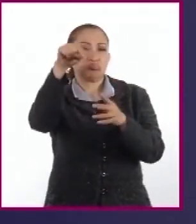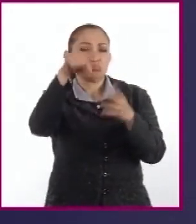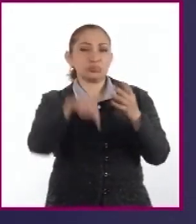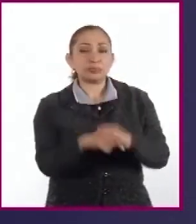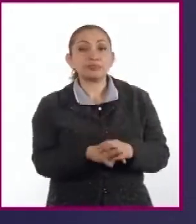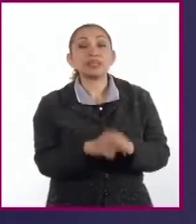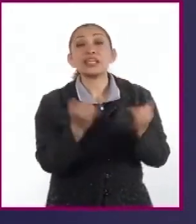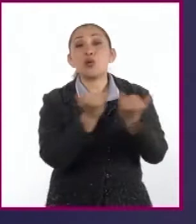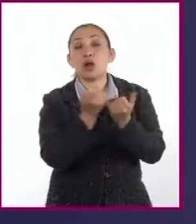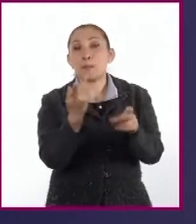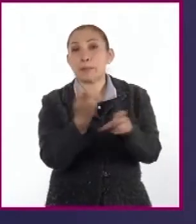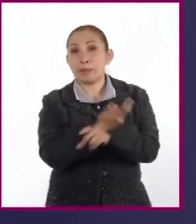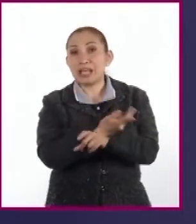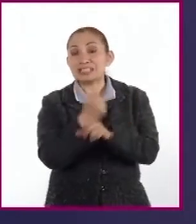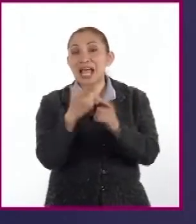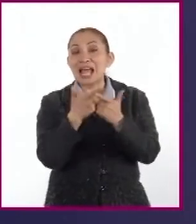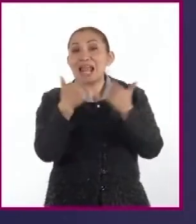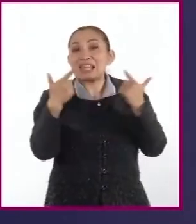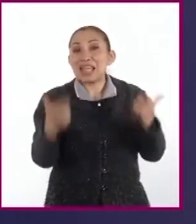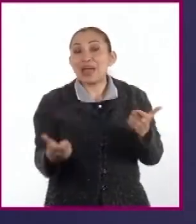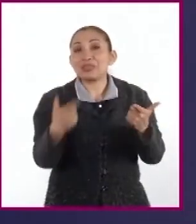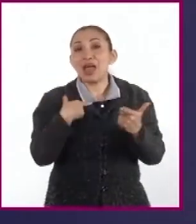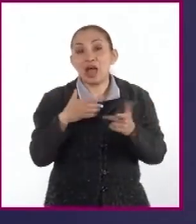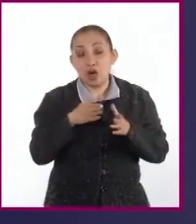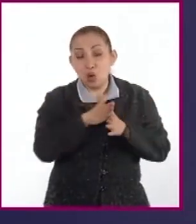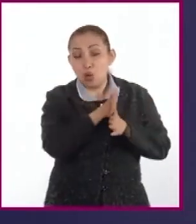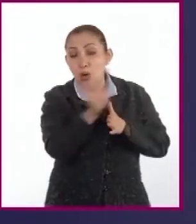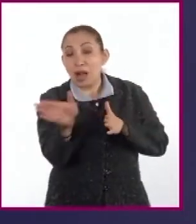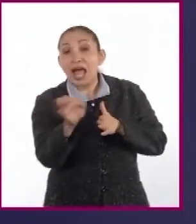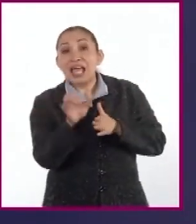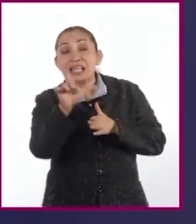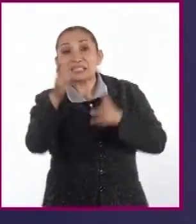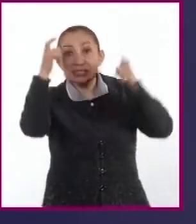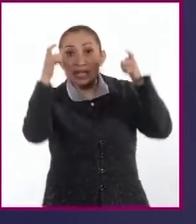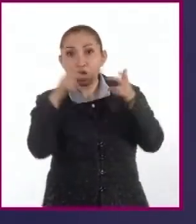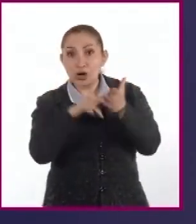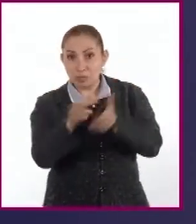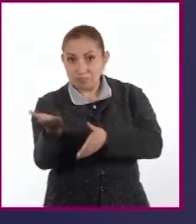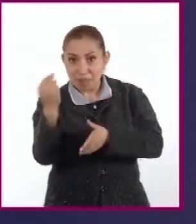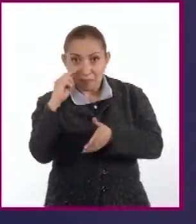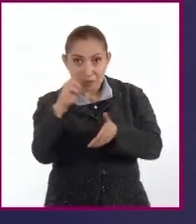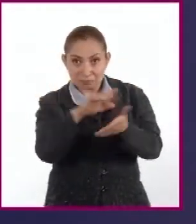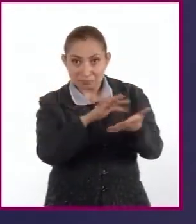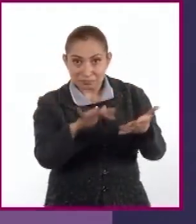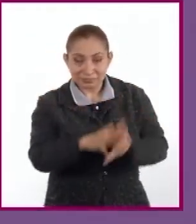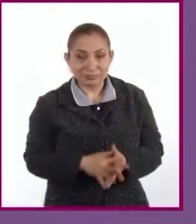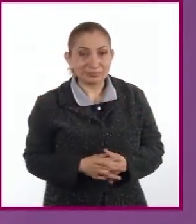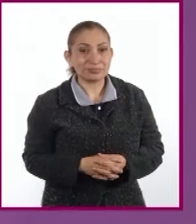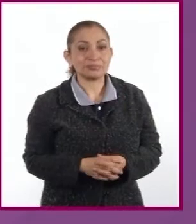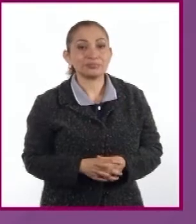tal y como ocurre en la leyenda de la Curva del Charro Negro. Acompáñenme a leerla.